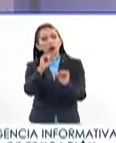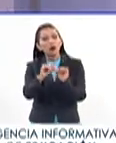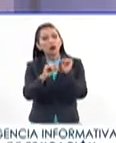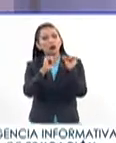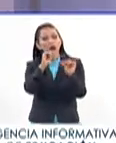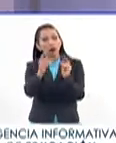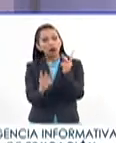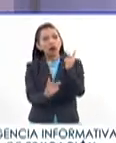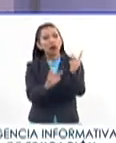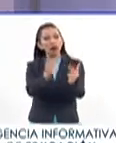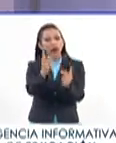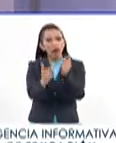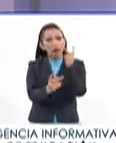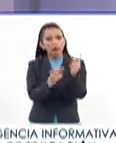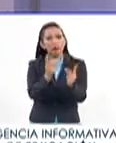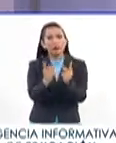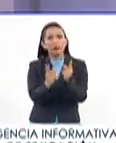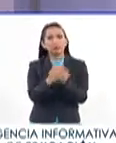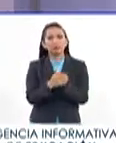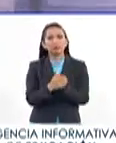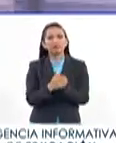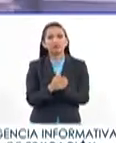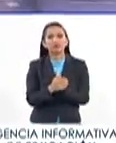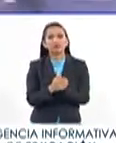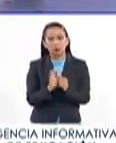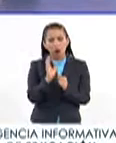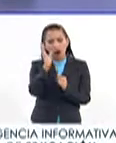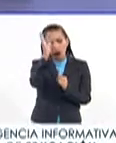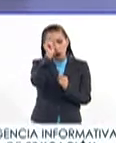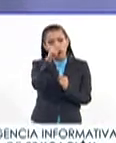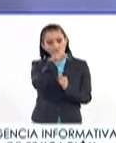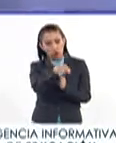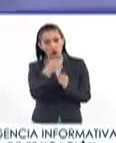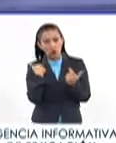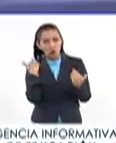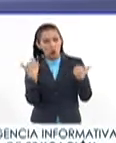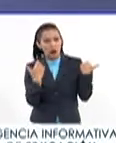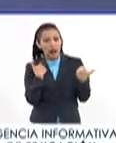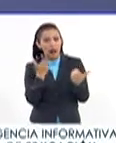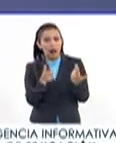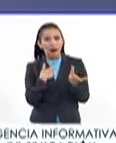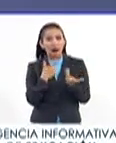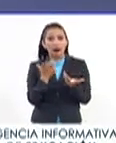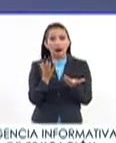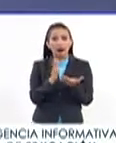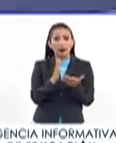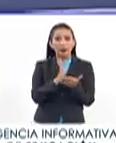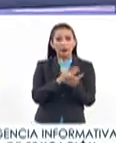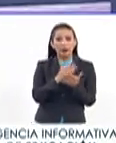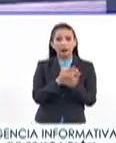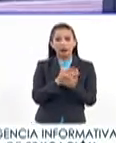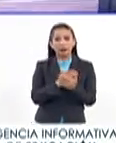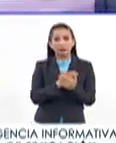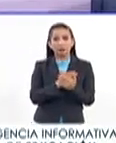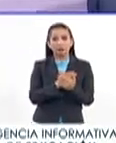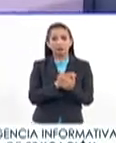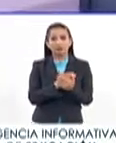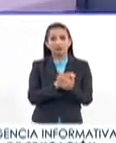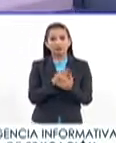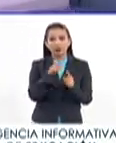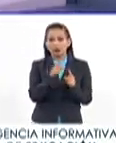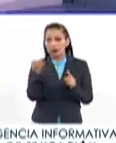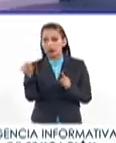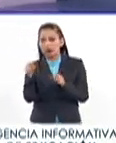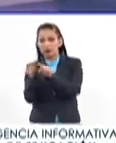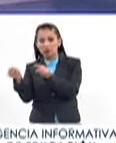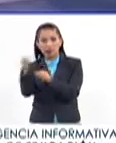árbol de respuestas así perfecto y sí, o sea, como, ¿te acuerdas cuando era tu propia aventura de pase la página 8 y tal cosa? Se responde sí, es para